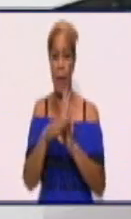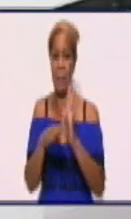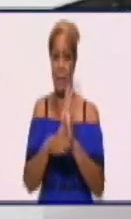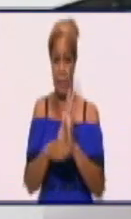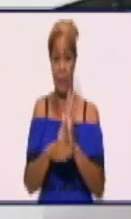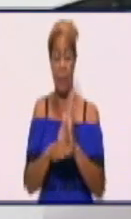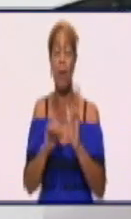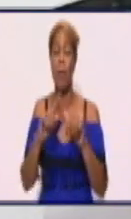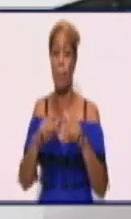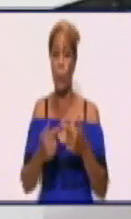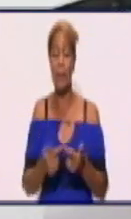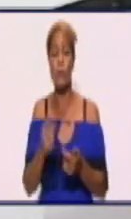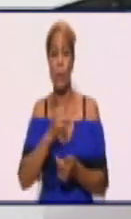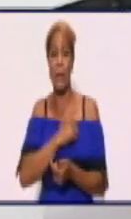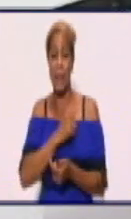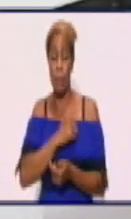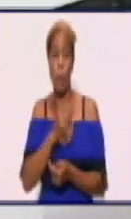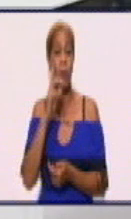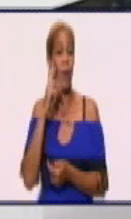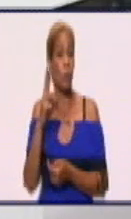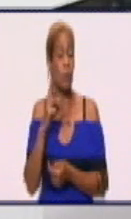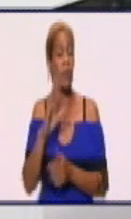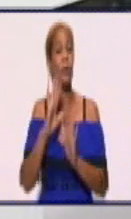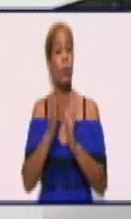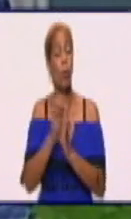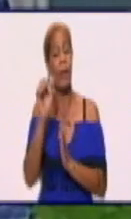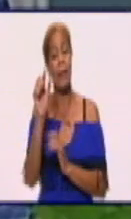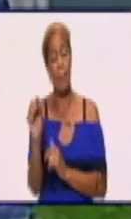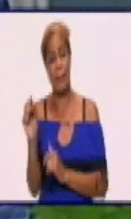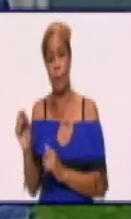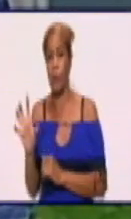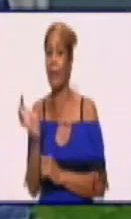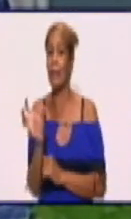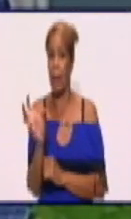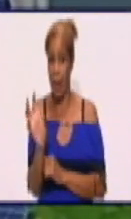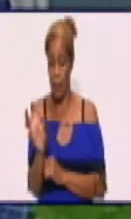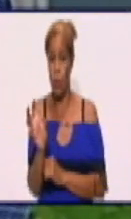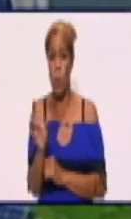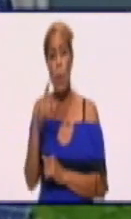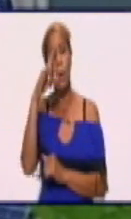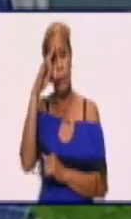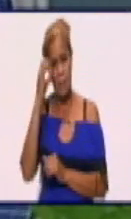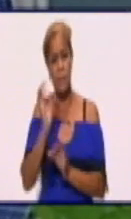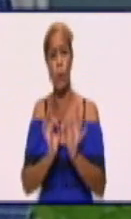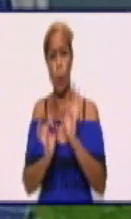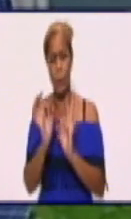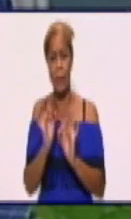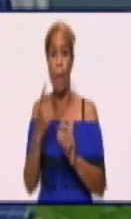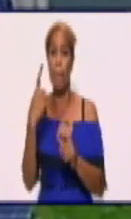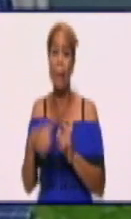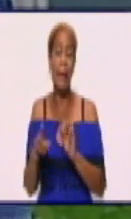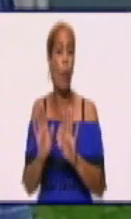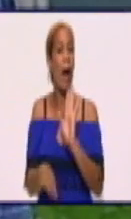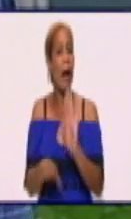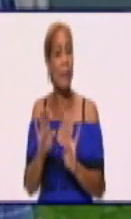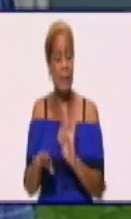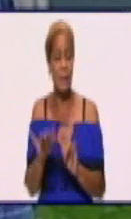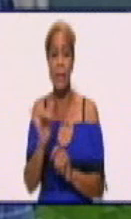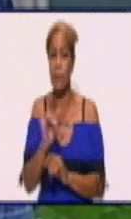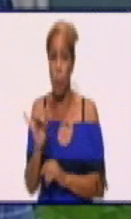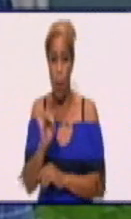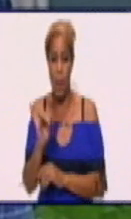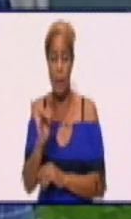están cumpliendo con lo que les toca y segundo llamar la atención en la población que en un cajero automático usted también puede